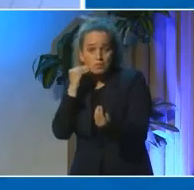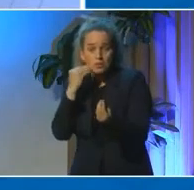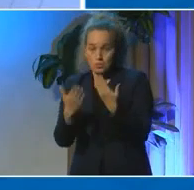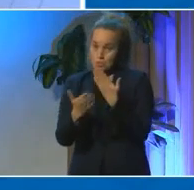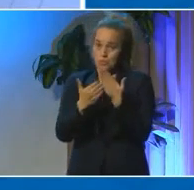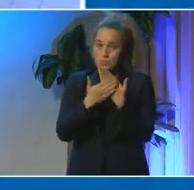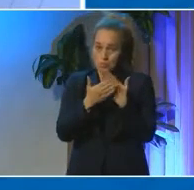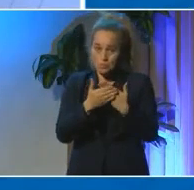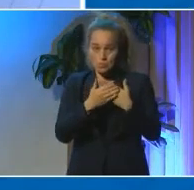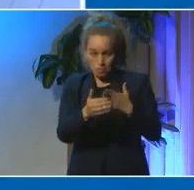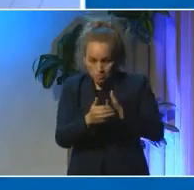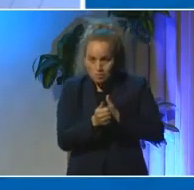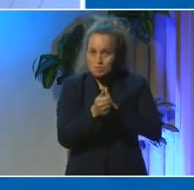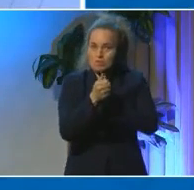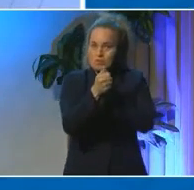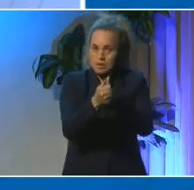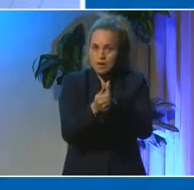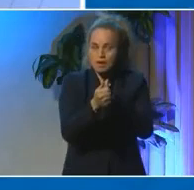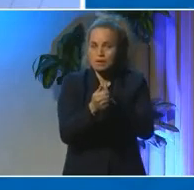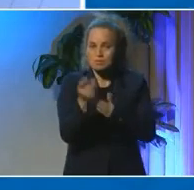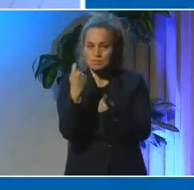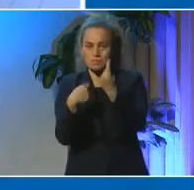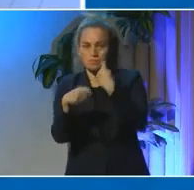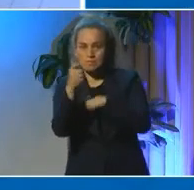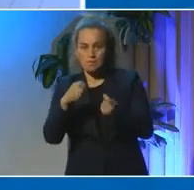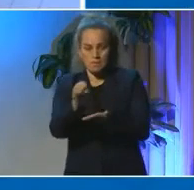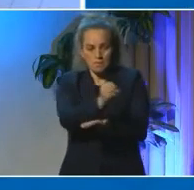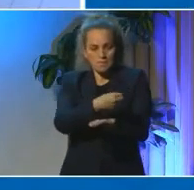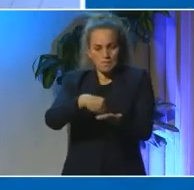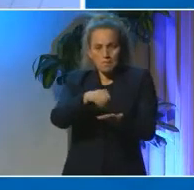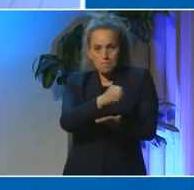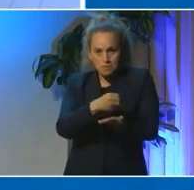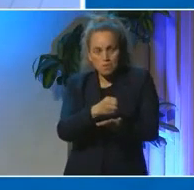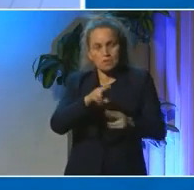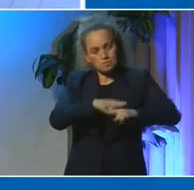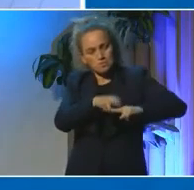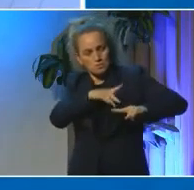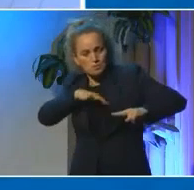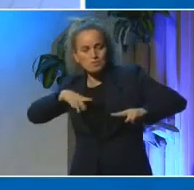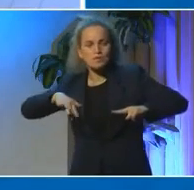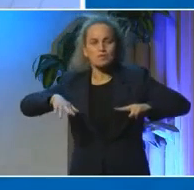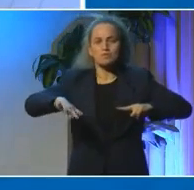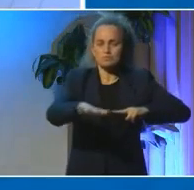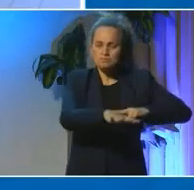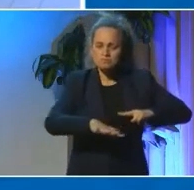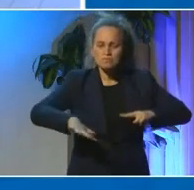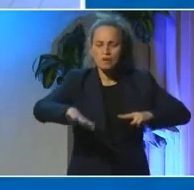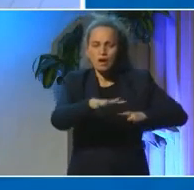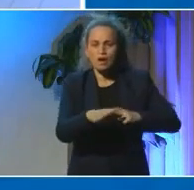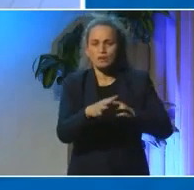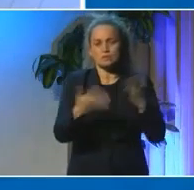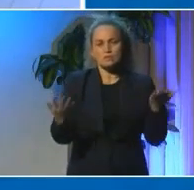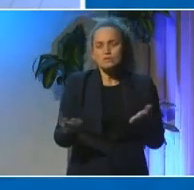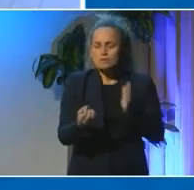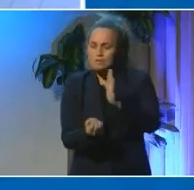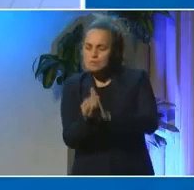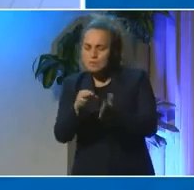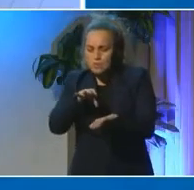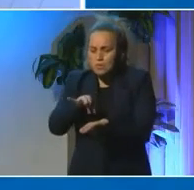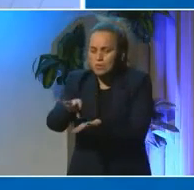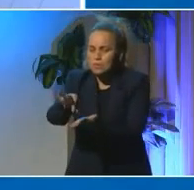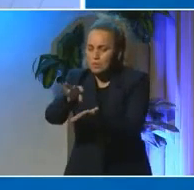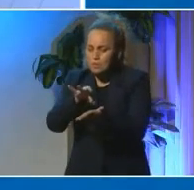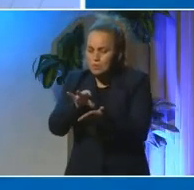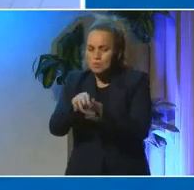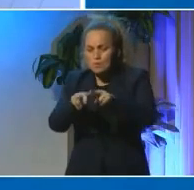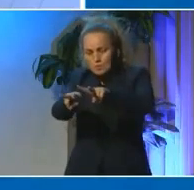Cuál es el camino adecuado para ese biocomercio y te marcan el camino adecuado incluso para saber cuáles son esos cultivos agroforestales